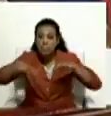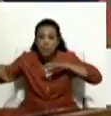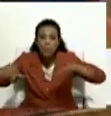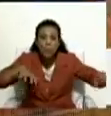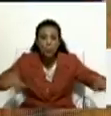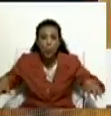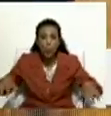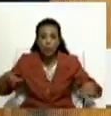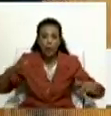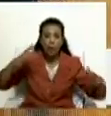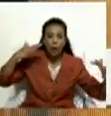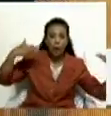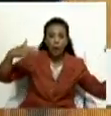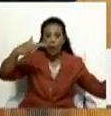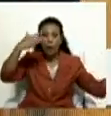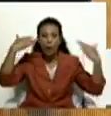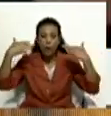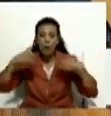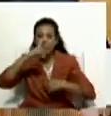que